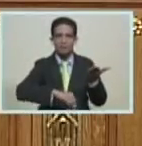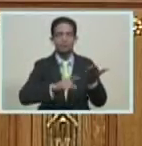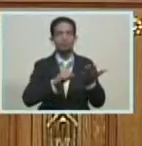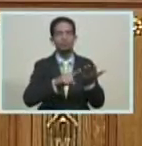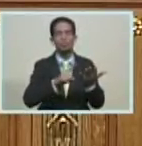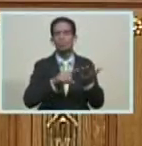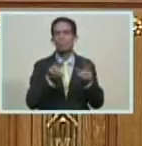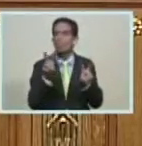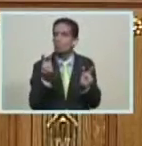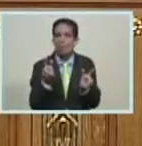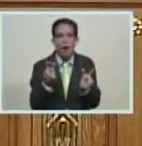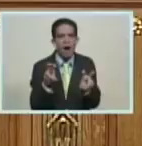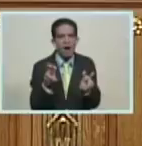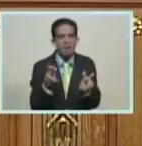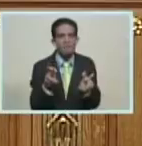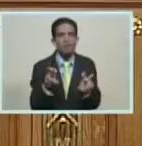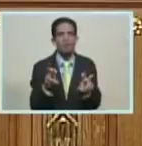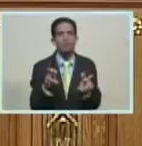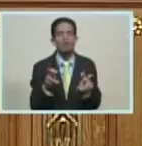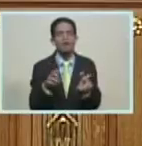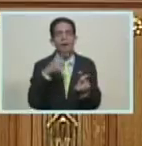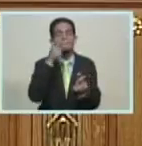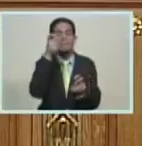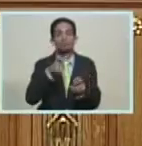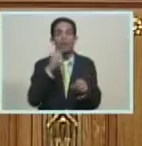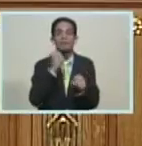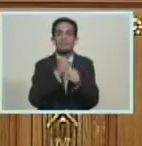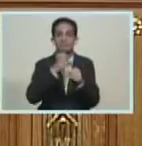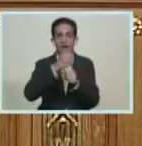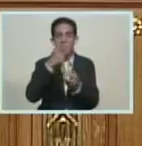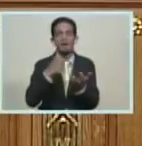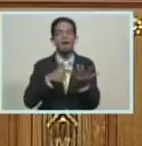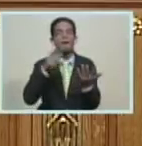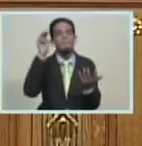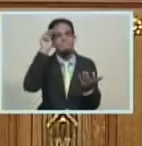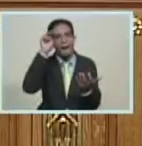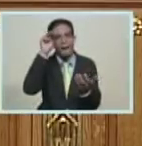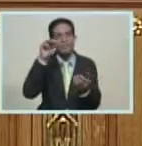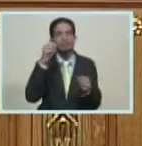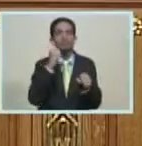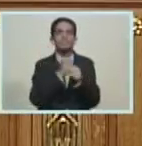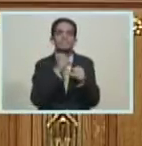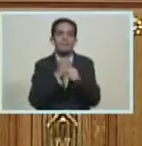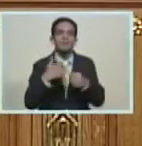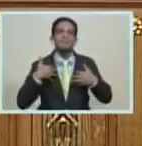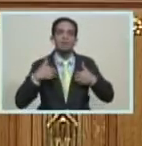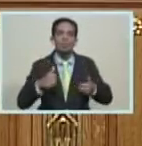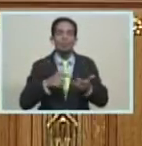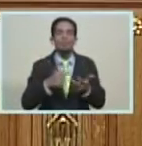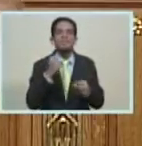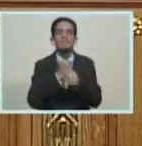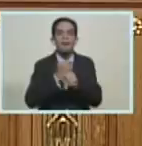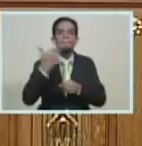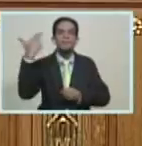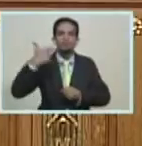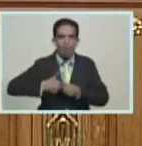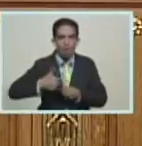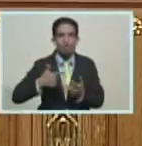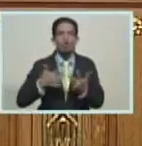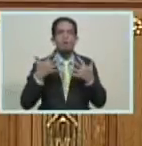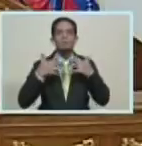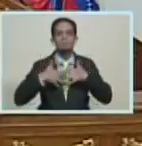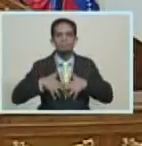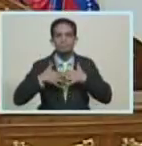clase obrera, lo nuevo en los empleados públicos, en los maestros, en los trabajadores de la salud, en los trabajadores petroleros, en los trabajadores